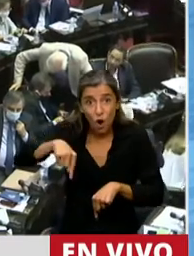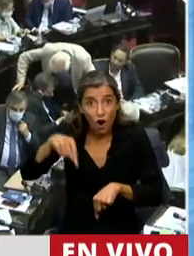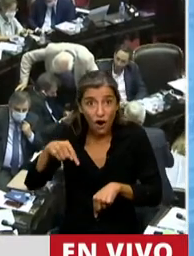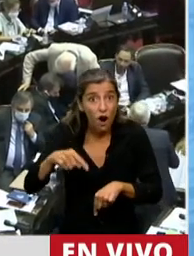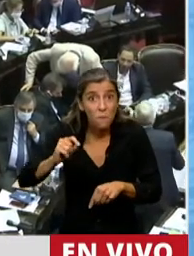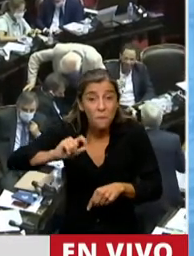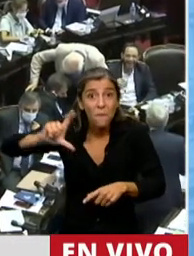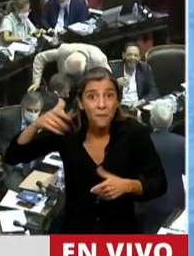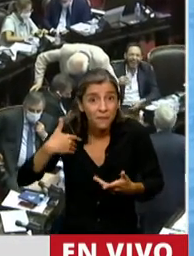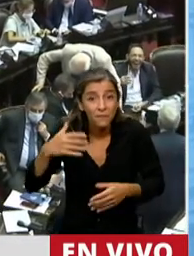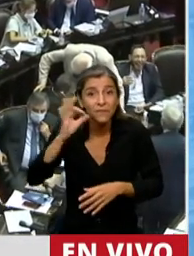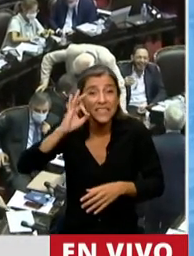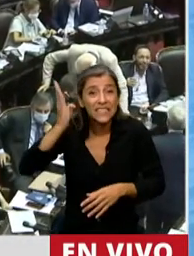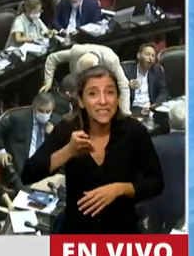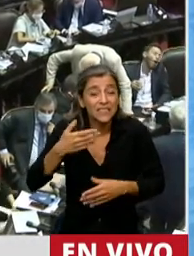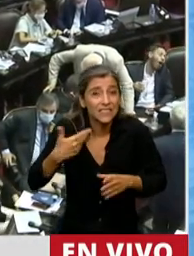importante.